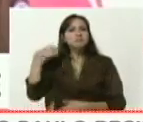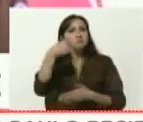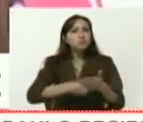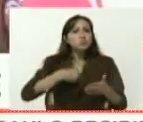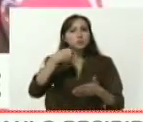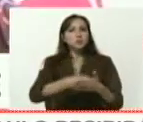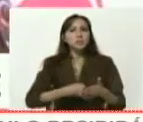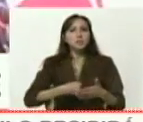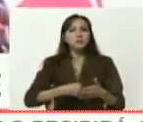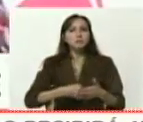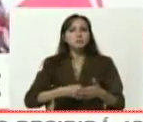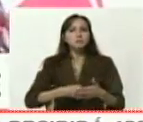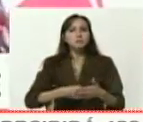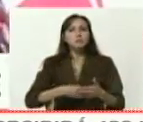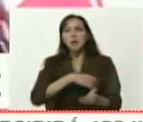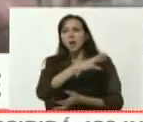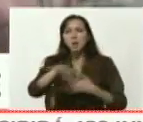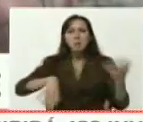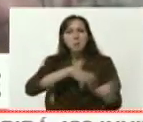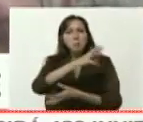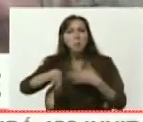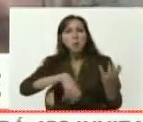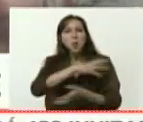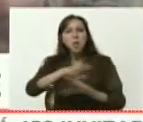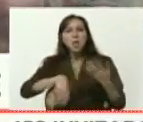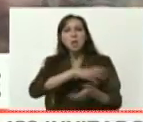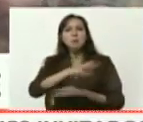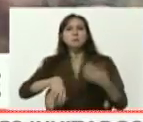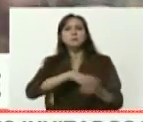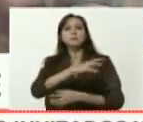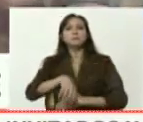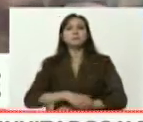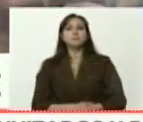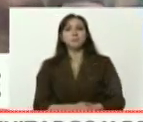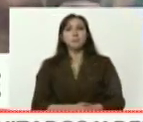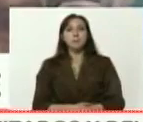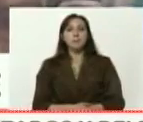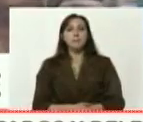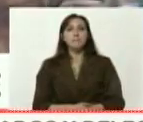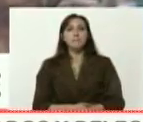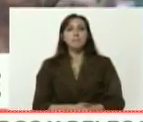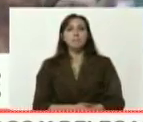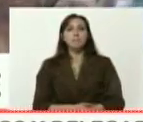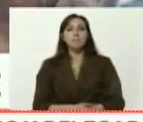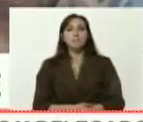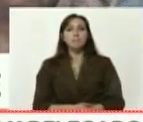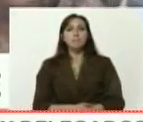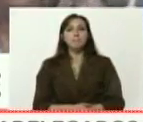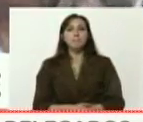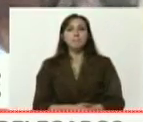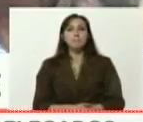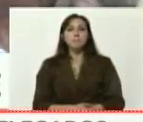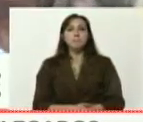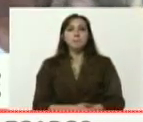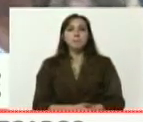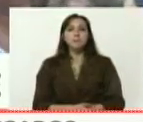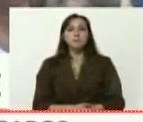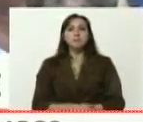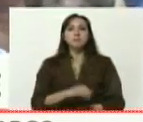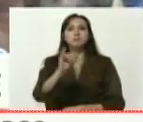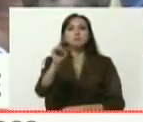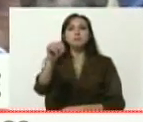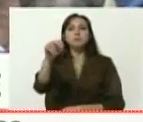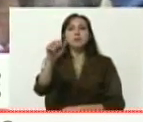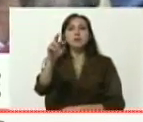dominio imperial, eran masacrados. Cantaura, El Amparo, Yumare. Para